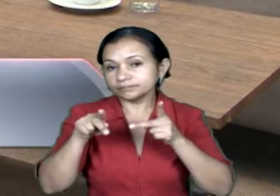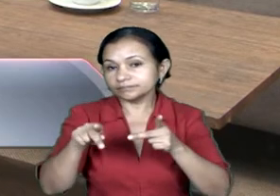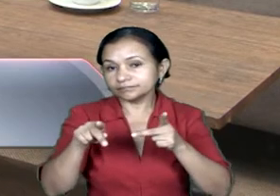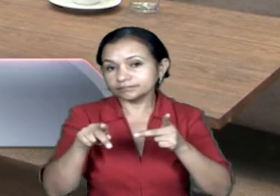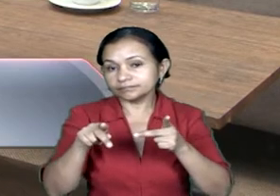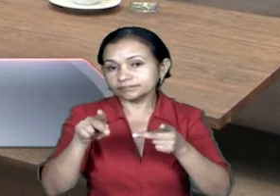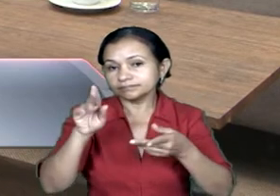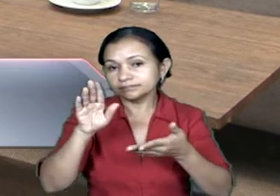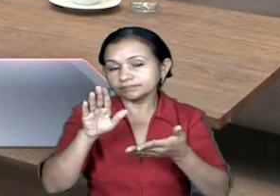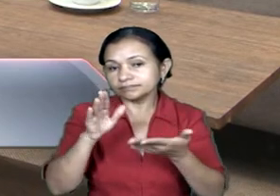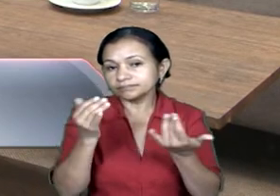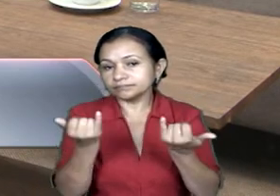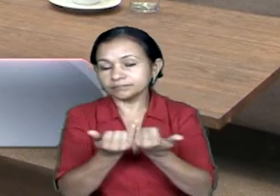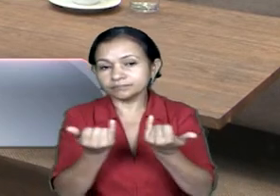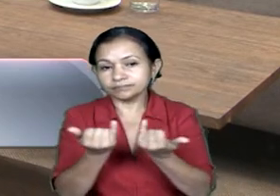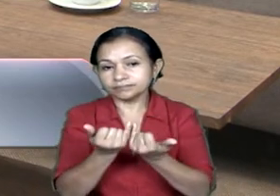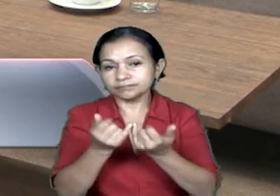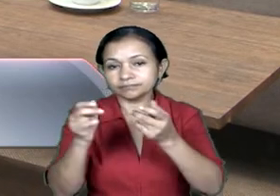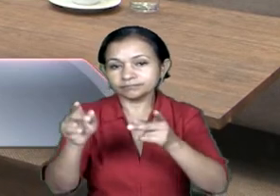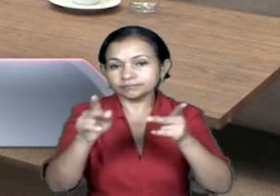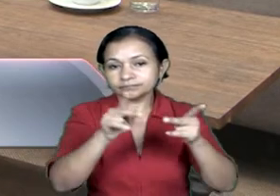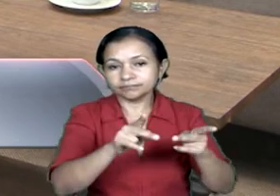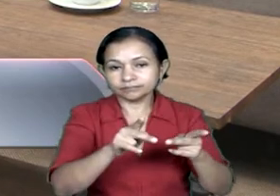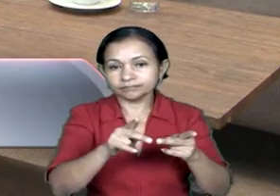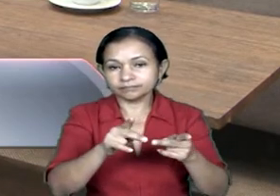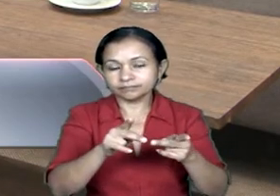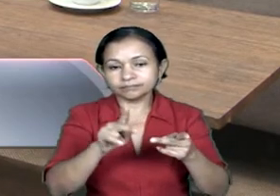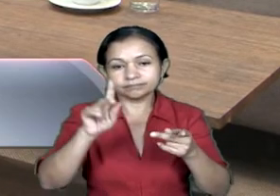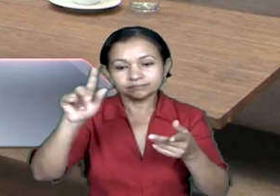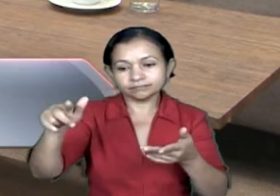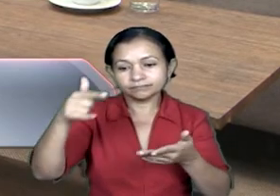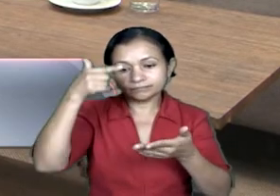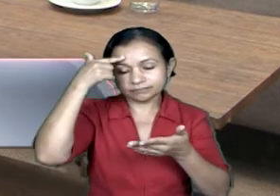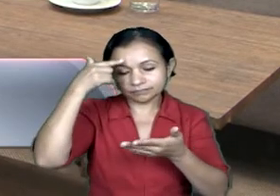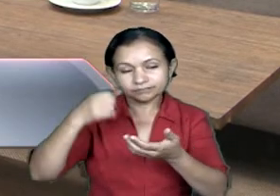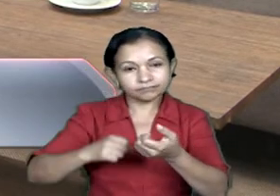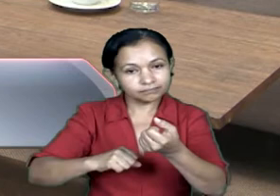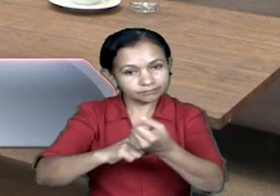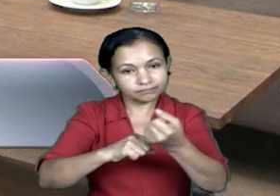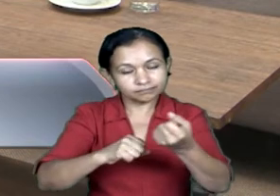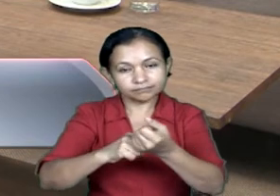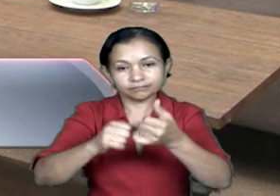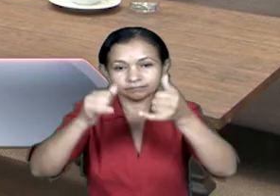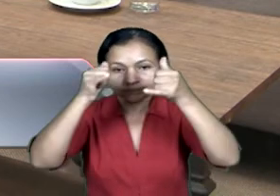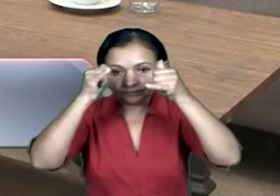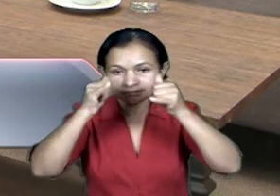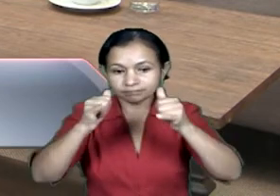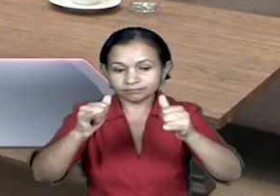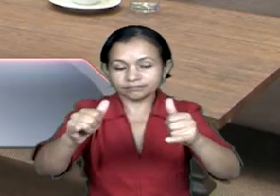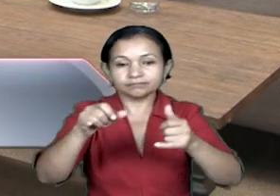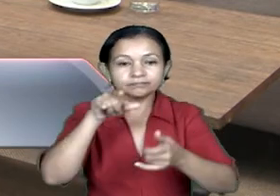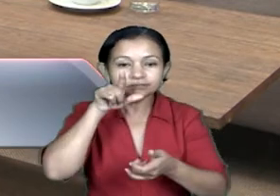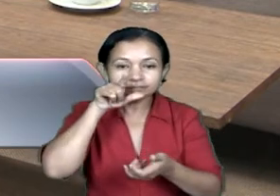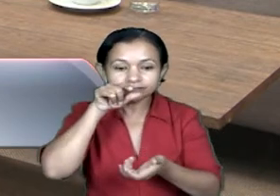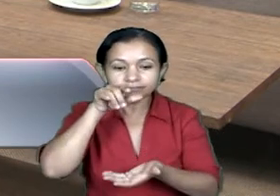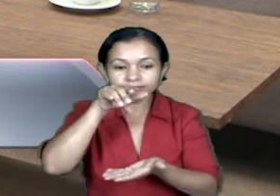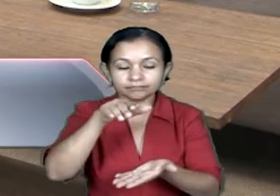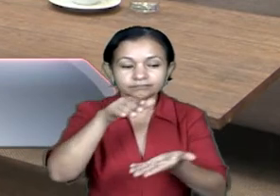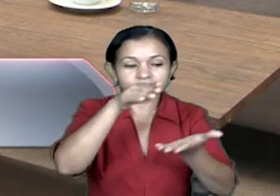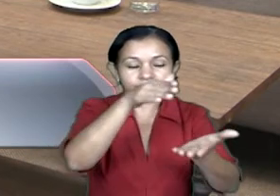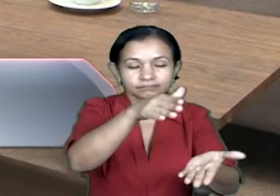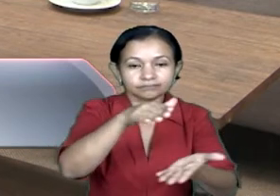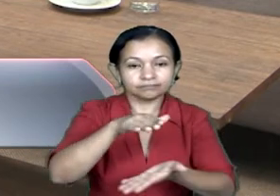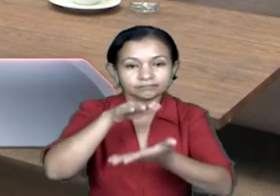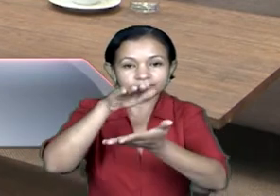Hasta el interior del país, la gente recibe apoyo del gobierno. Hasta vaca, hasta la gallina, eso. Y también